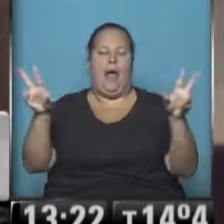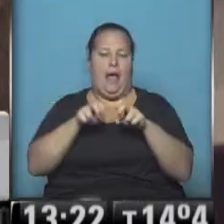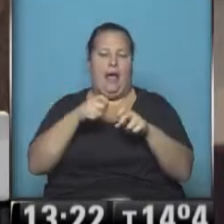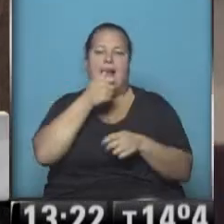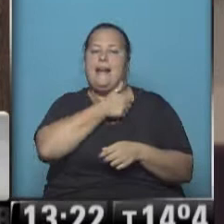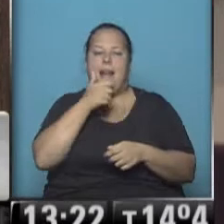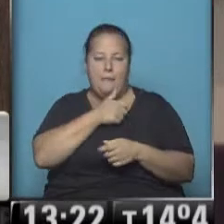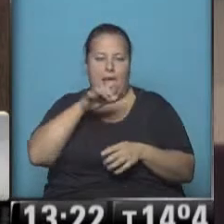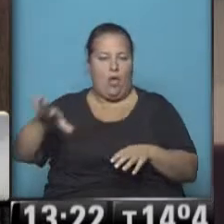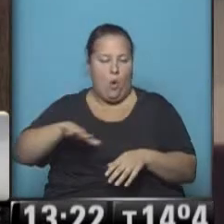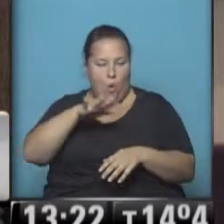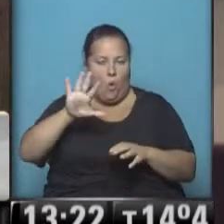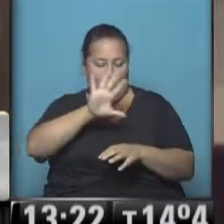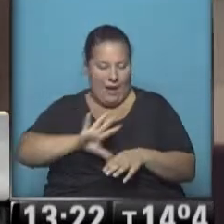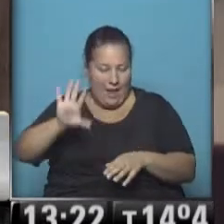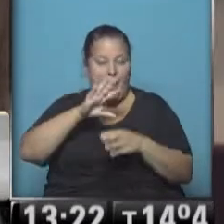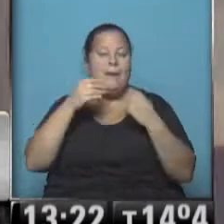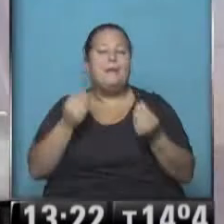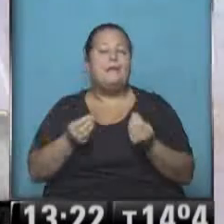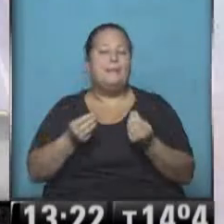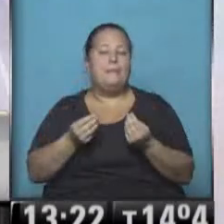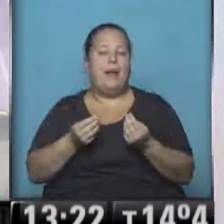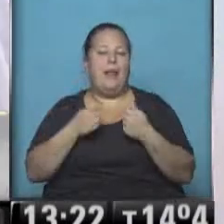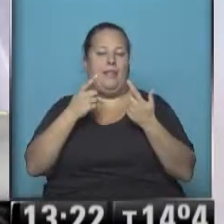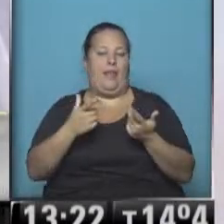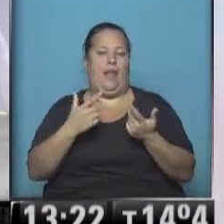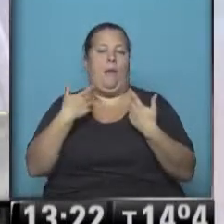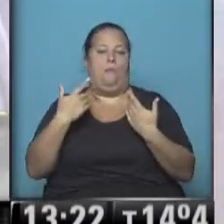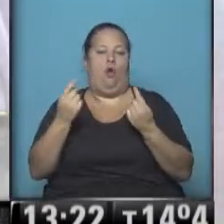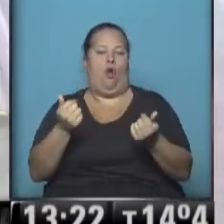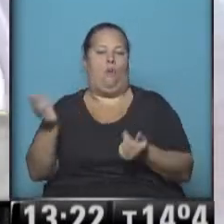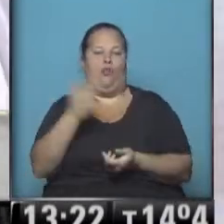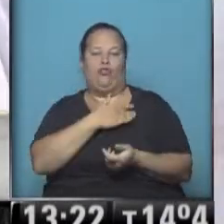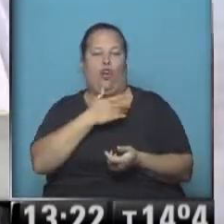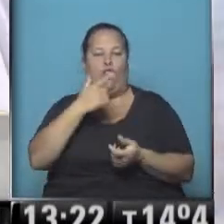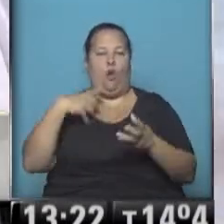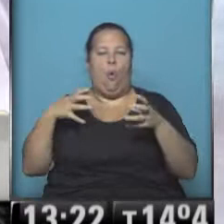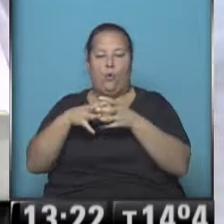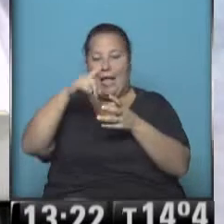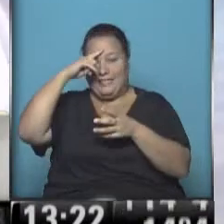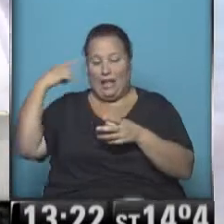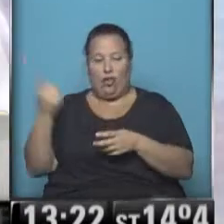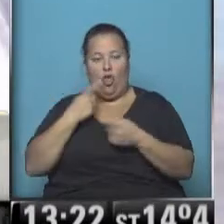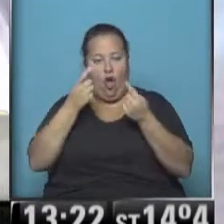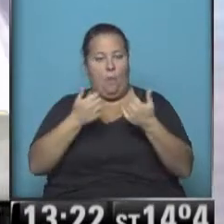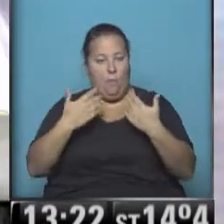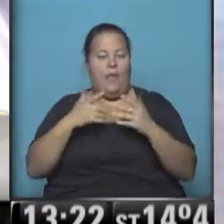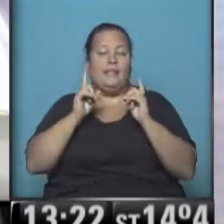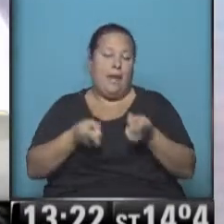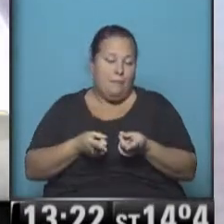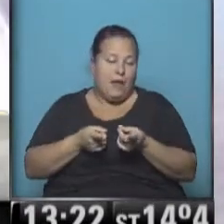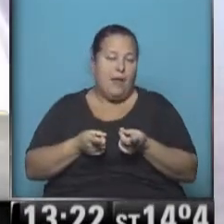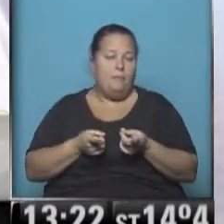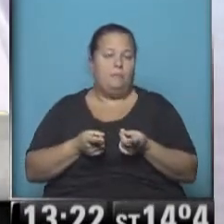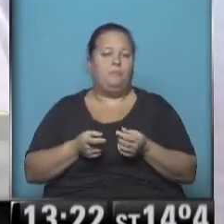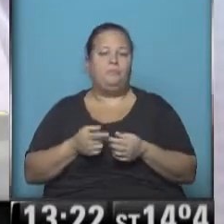medicamentos en la región utilizando para esto el poder de compra de todos los estados en conjunto y además tomando una declaración